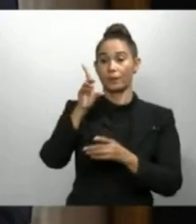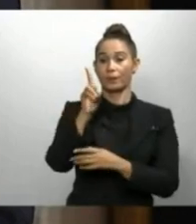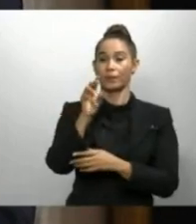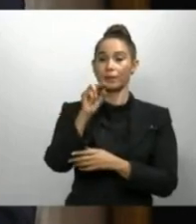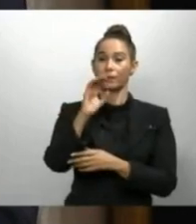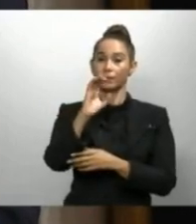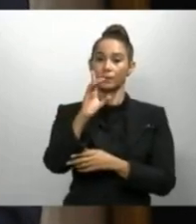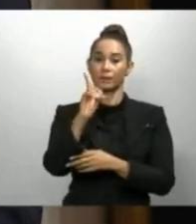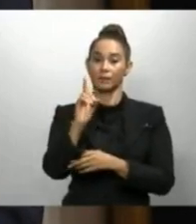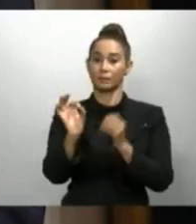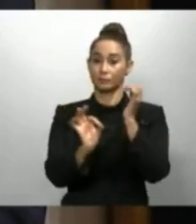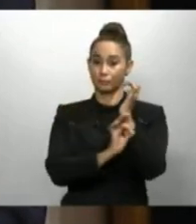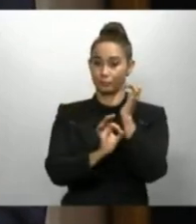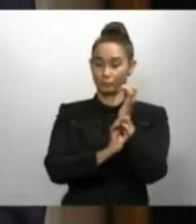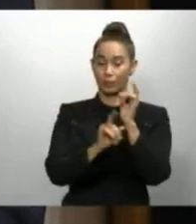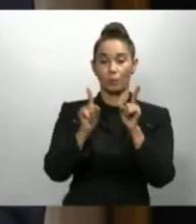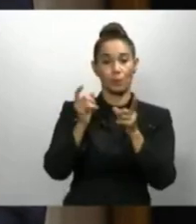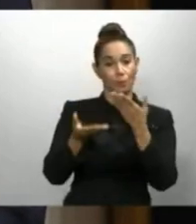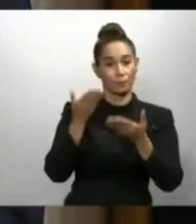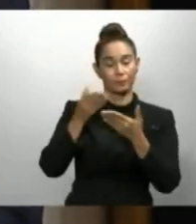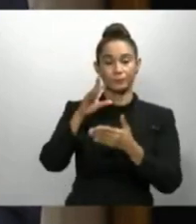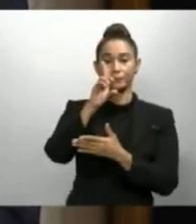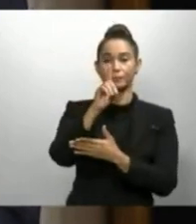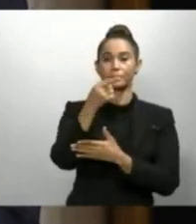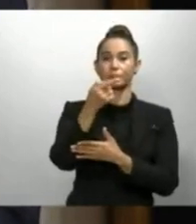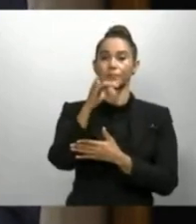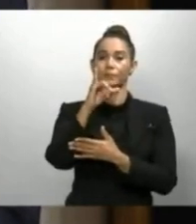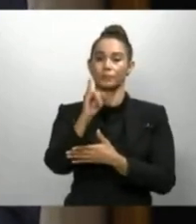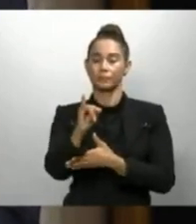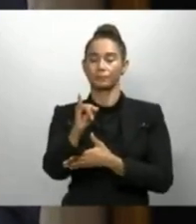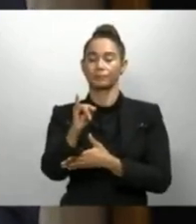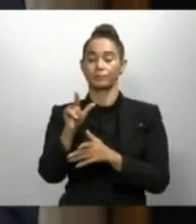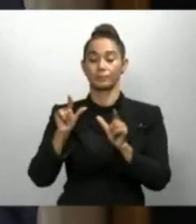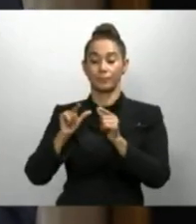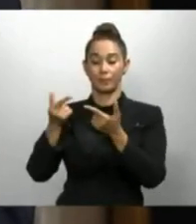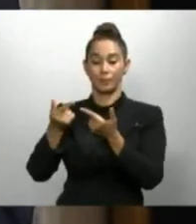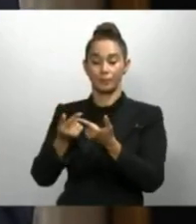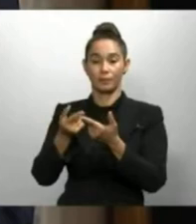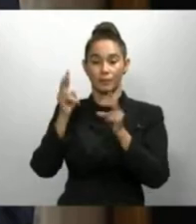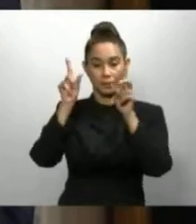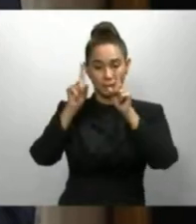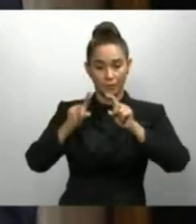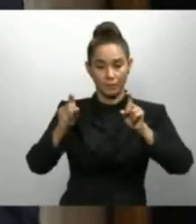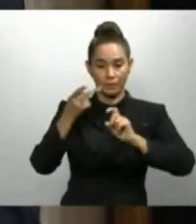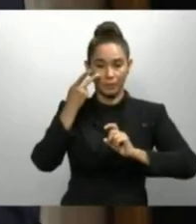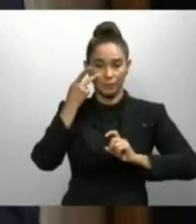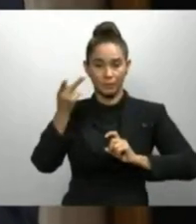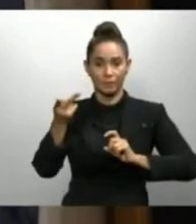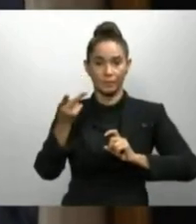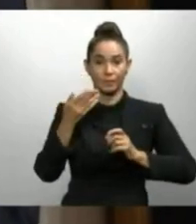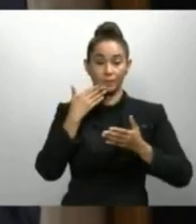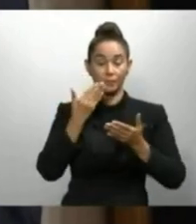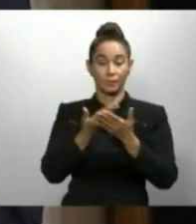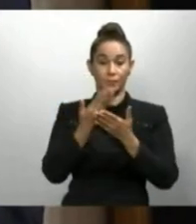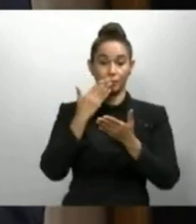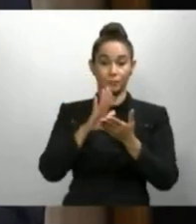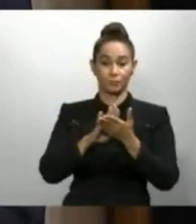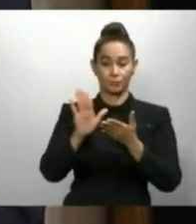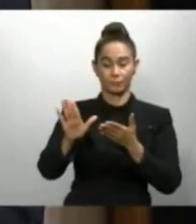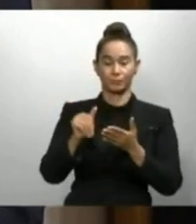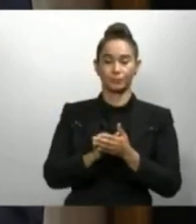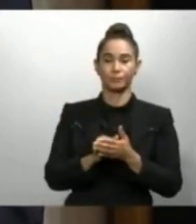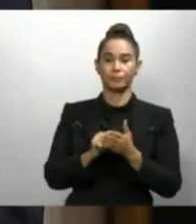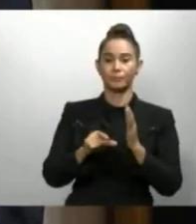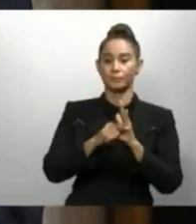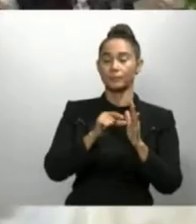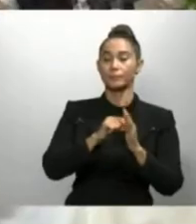Drogas o la Dirección General de Aduana, de conformidad con el riesgo del operador.